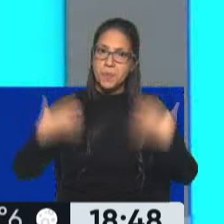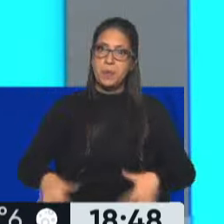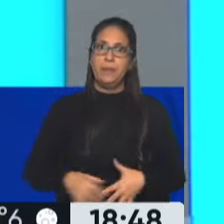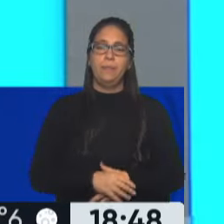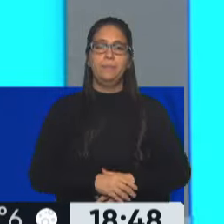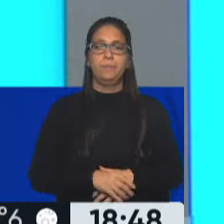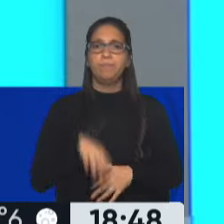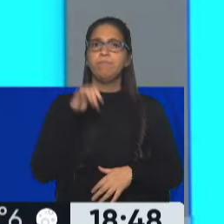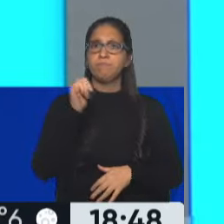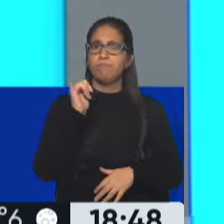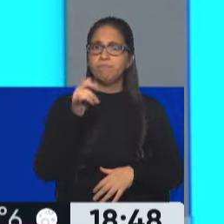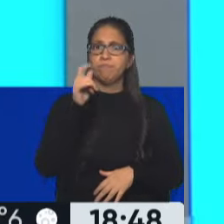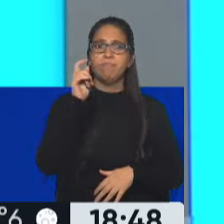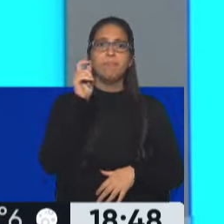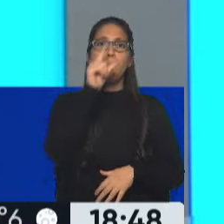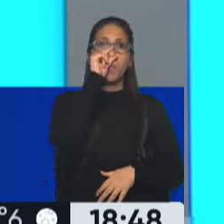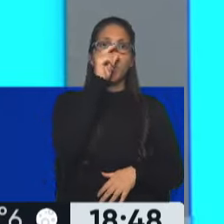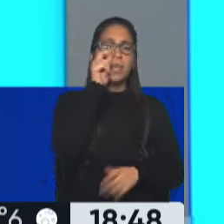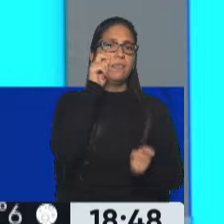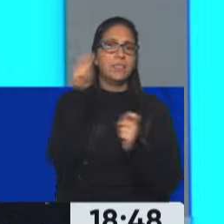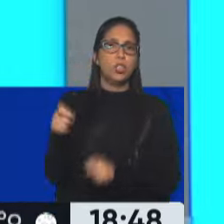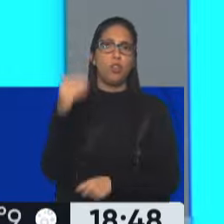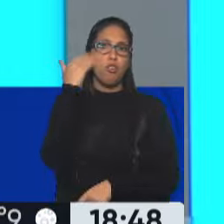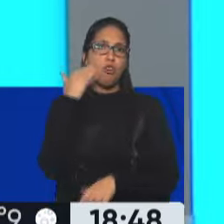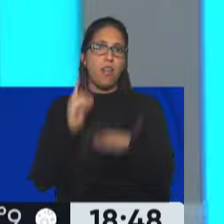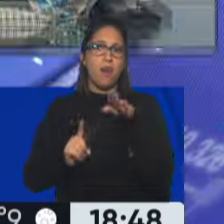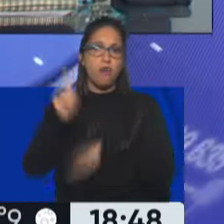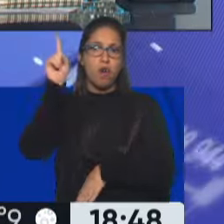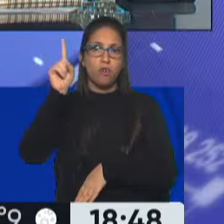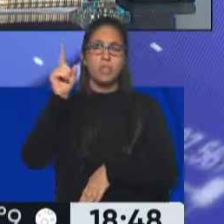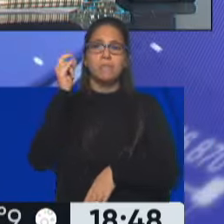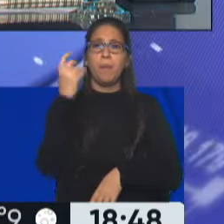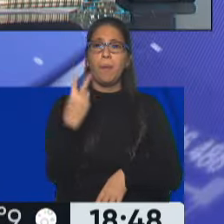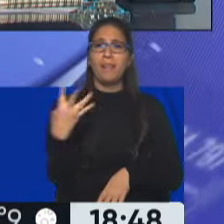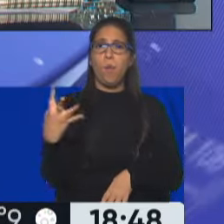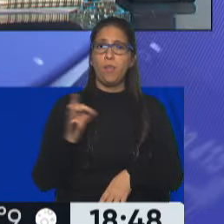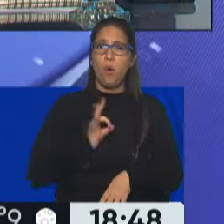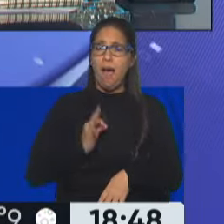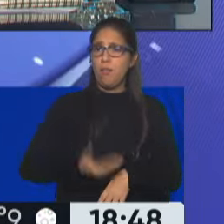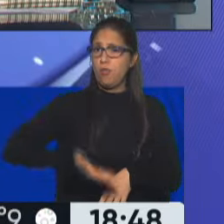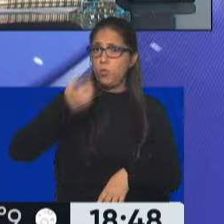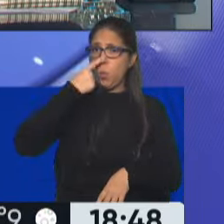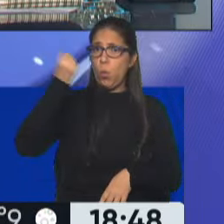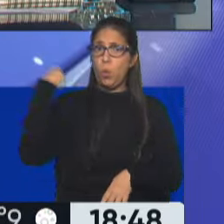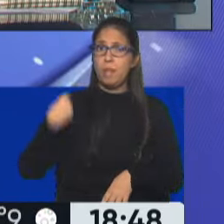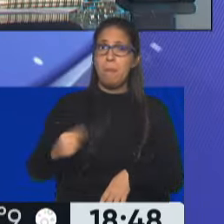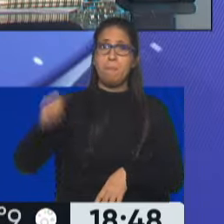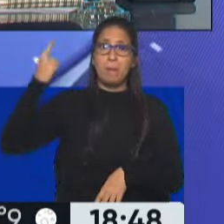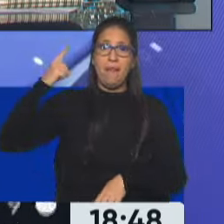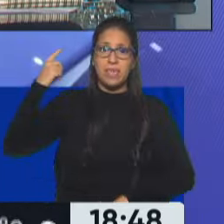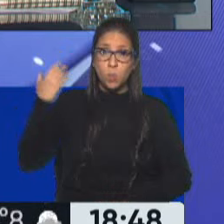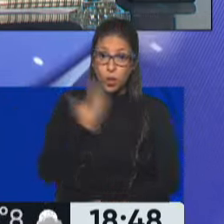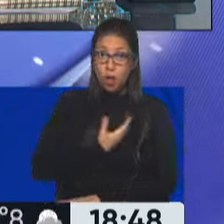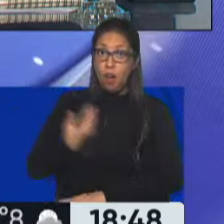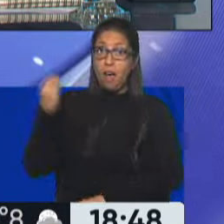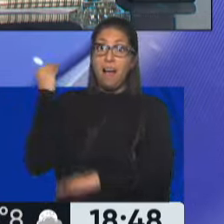Exacto, Pablo, una visita histórica de Putin a Corea del Norte, sí. Lo recordabas, 24 años que había viajado por primera vez cuando apenas había asumido